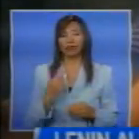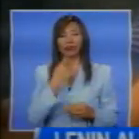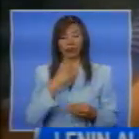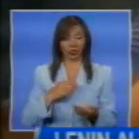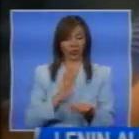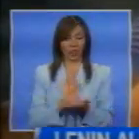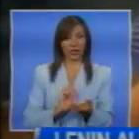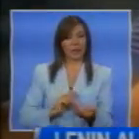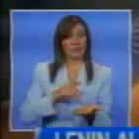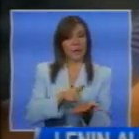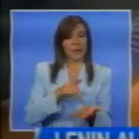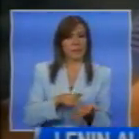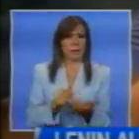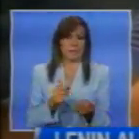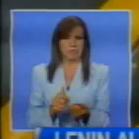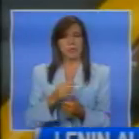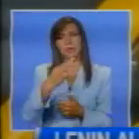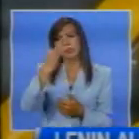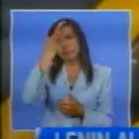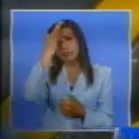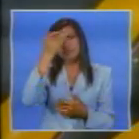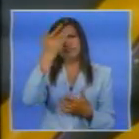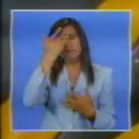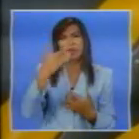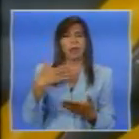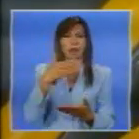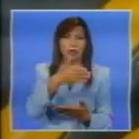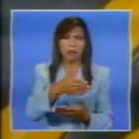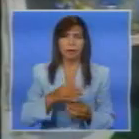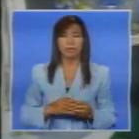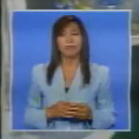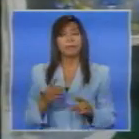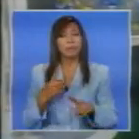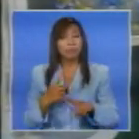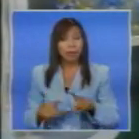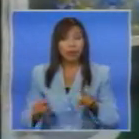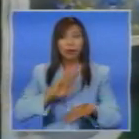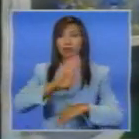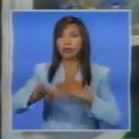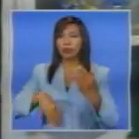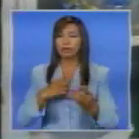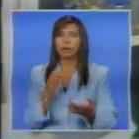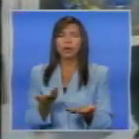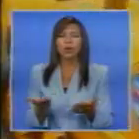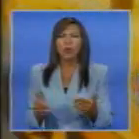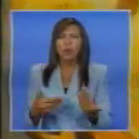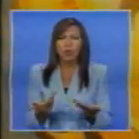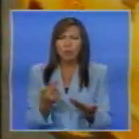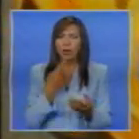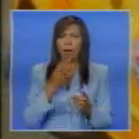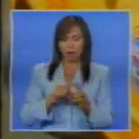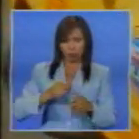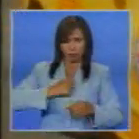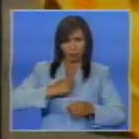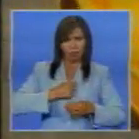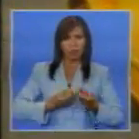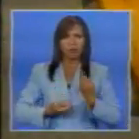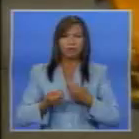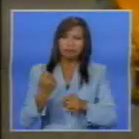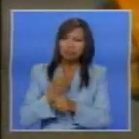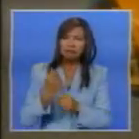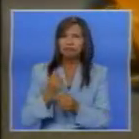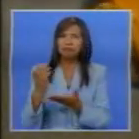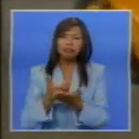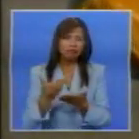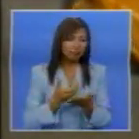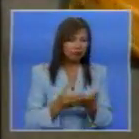mucho beneficio también, ¿no? Como hospitalización. Algo en lo que coinciden todos es la duda que despierta el no saber cómo calcularán el monto que deberán pagar